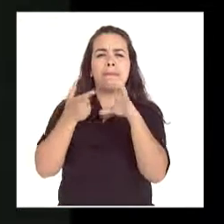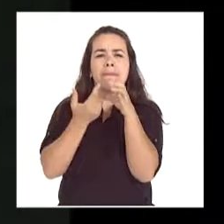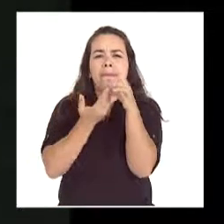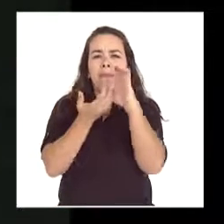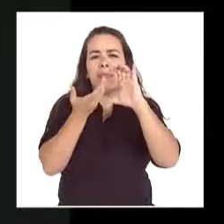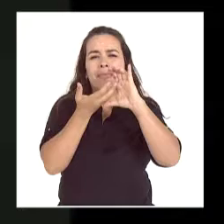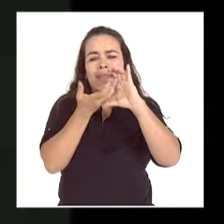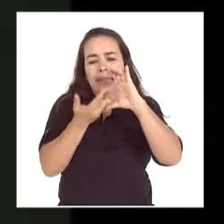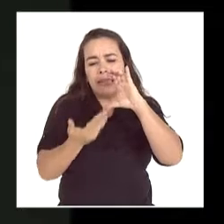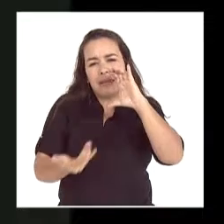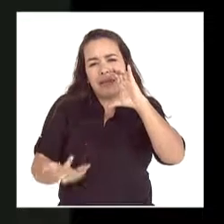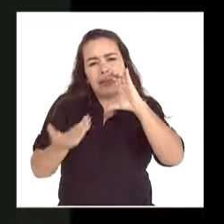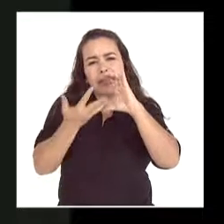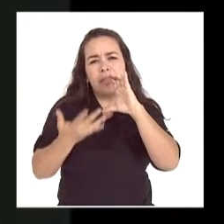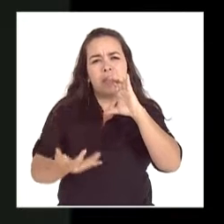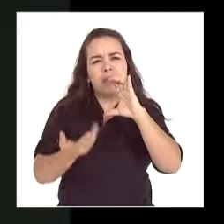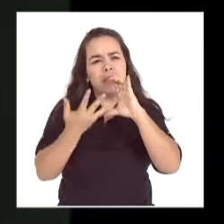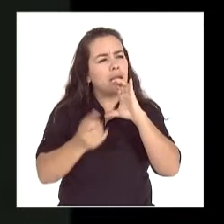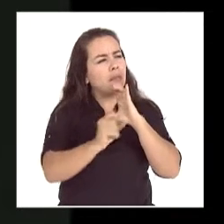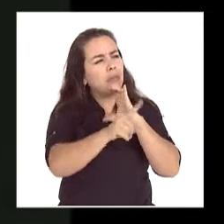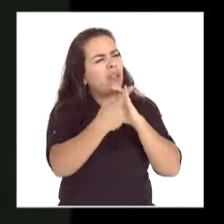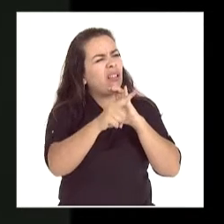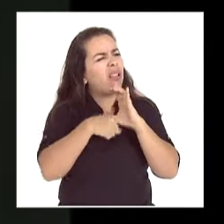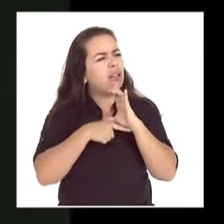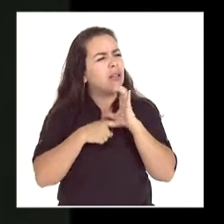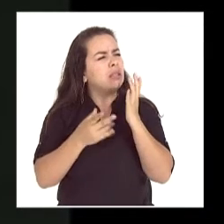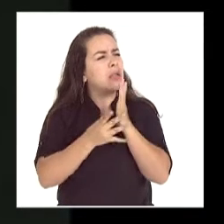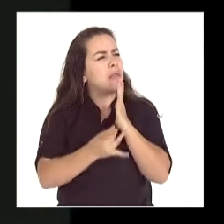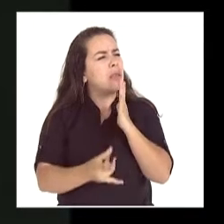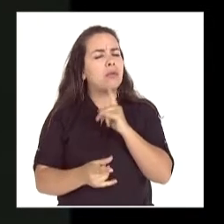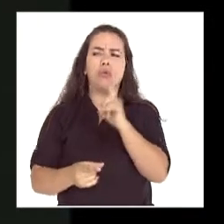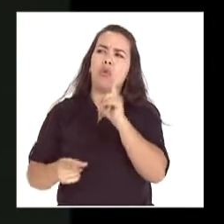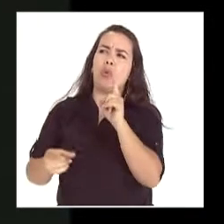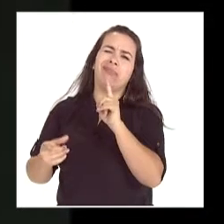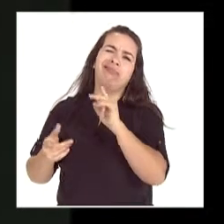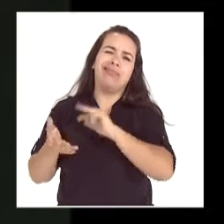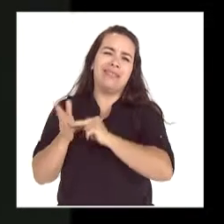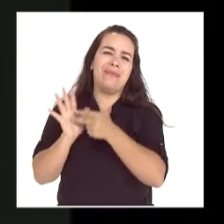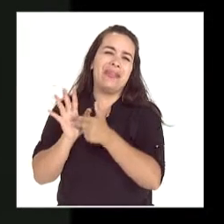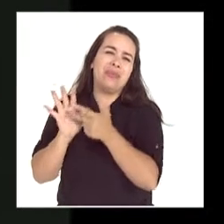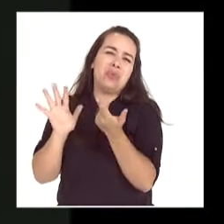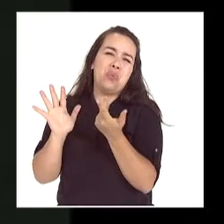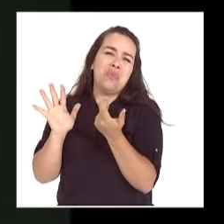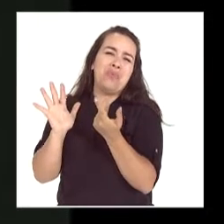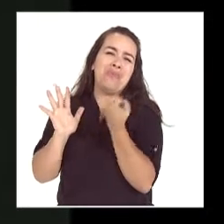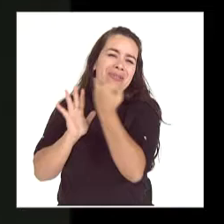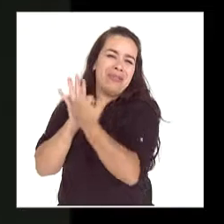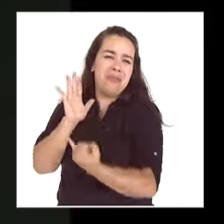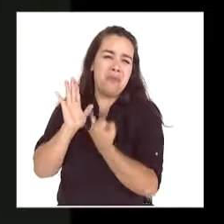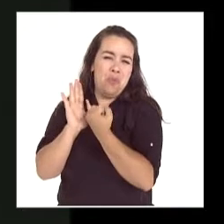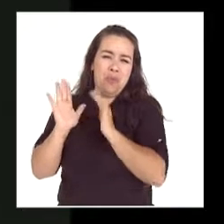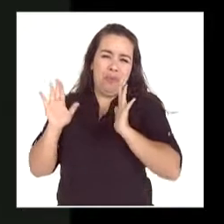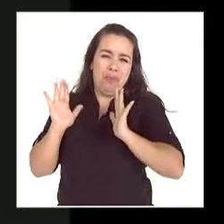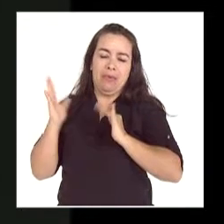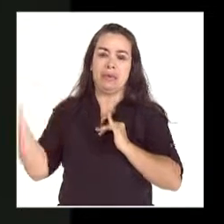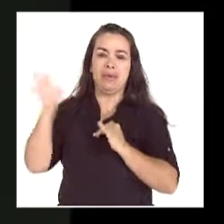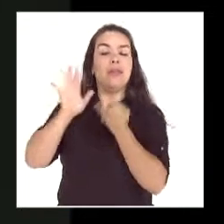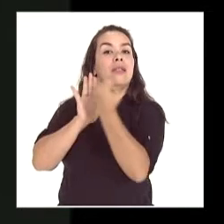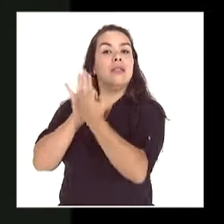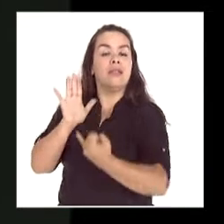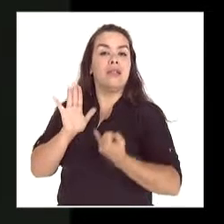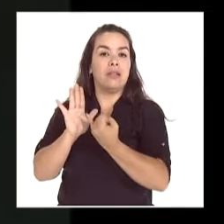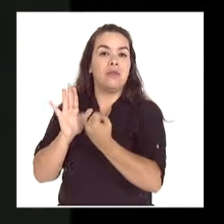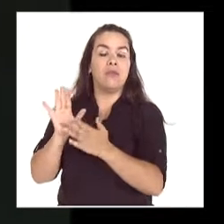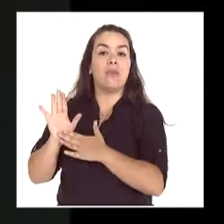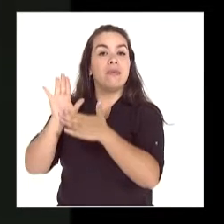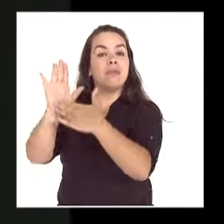líquido. No, quizás sea la representación de este gráfico que están mostrando ellos.